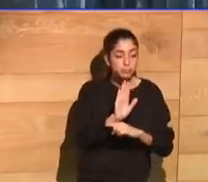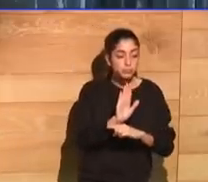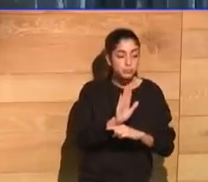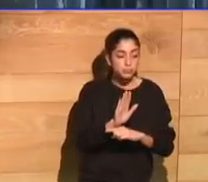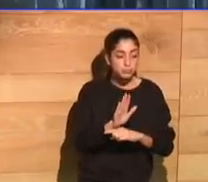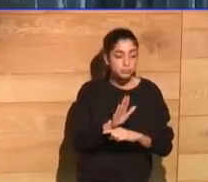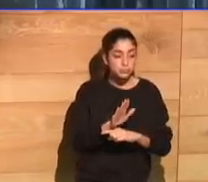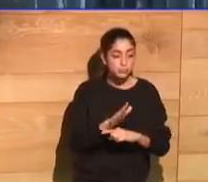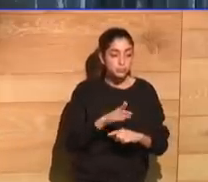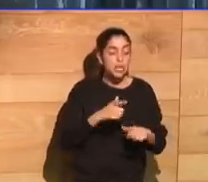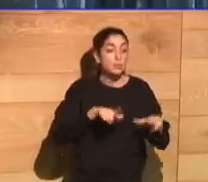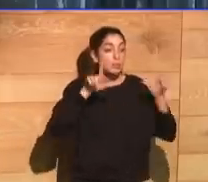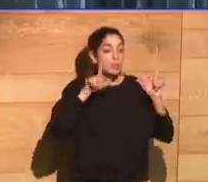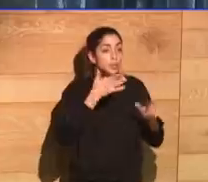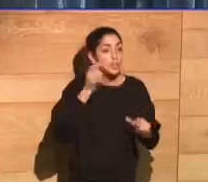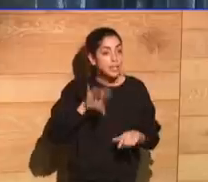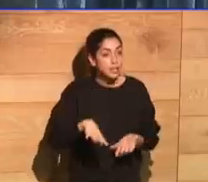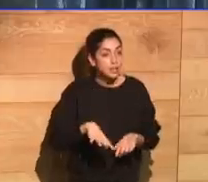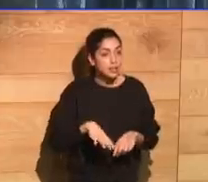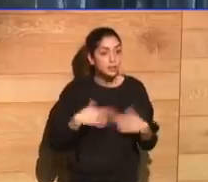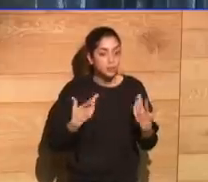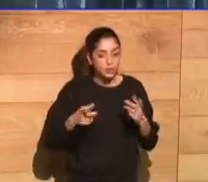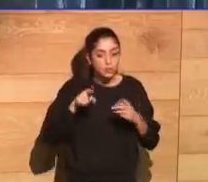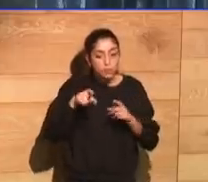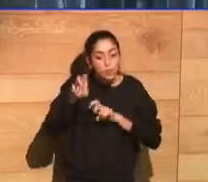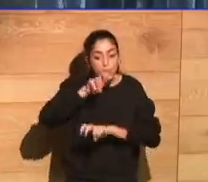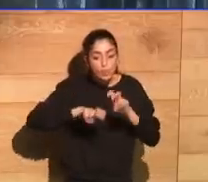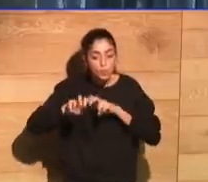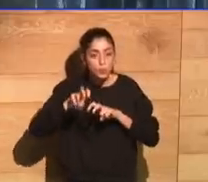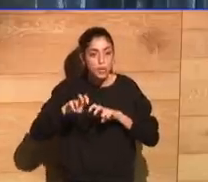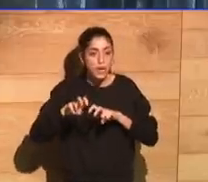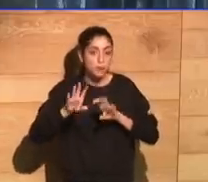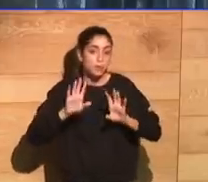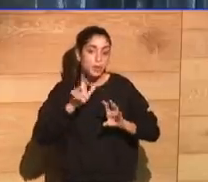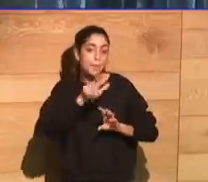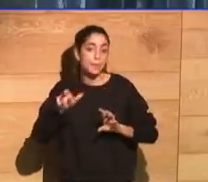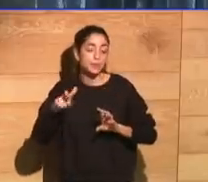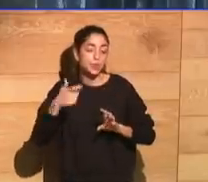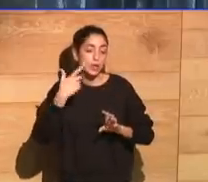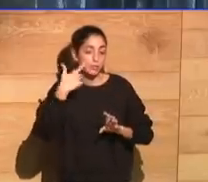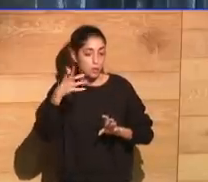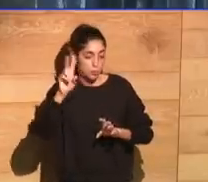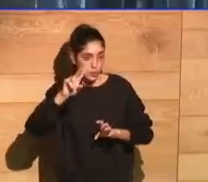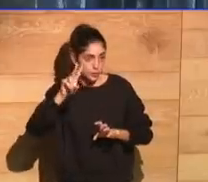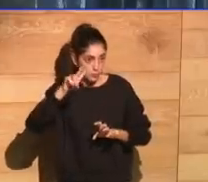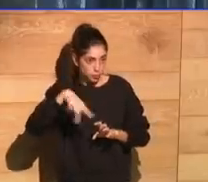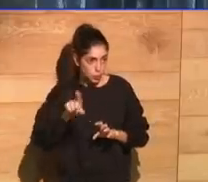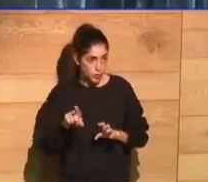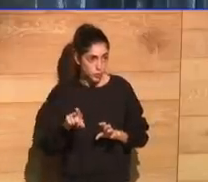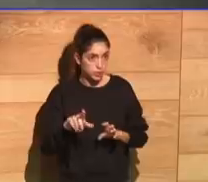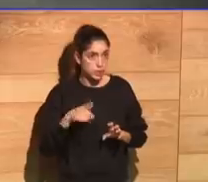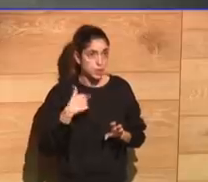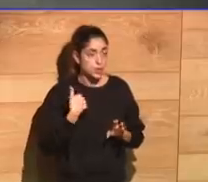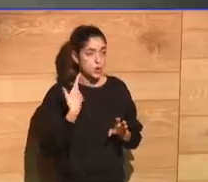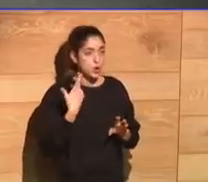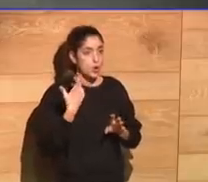estrellazas y entonces tienes que buscar dentro de lo desconocido. Y ahora aquí de nuevo invoco al señor director, porque